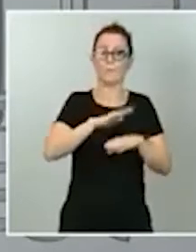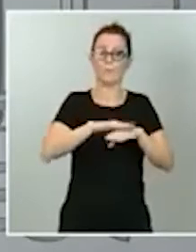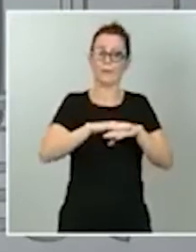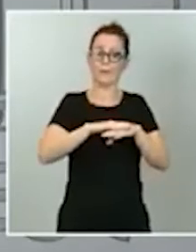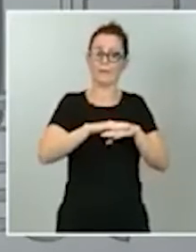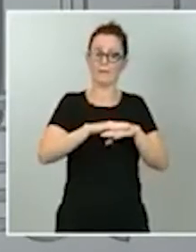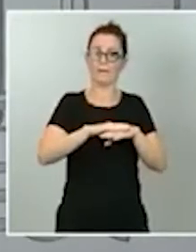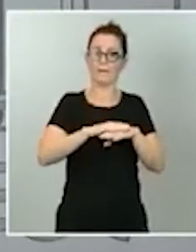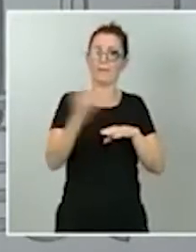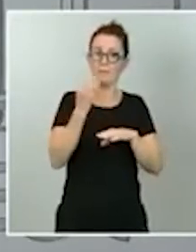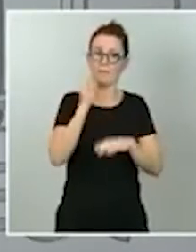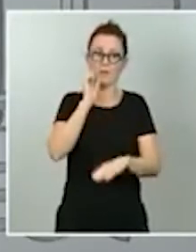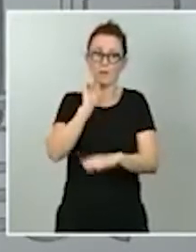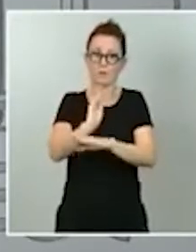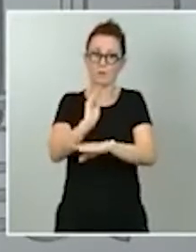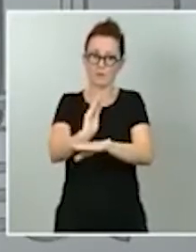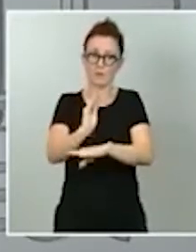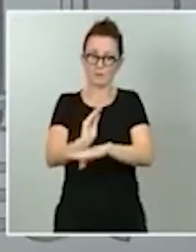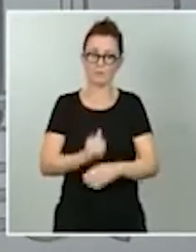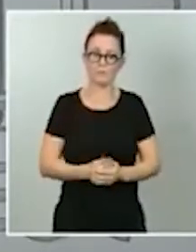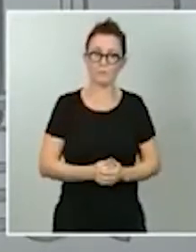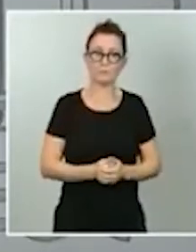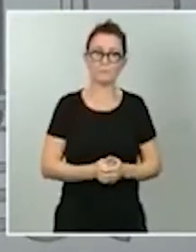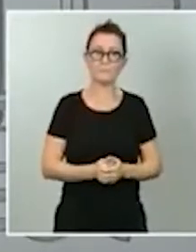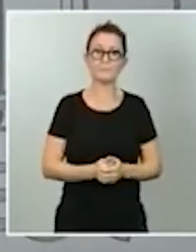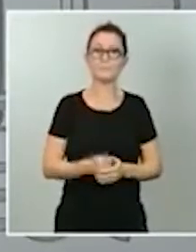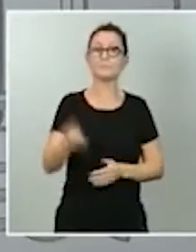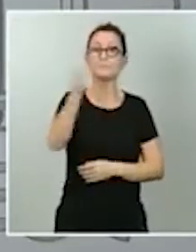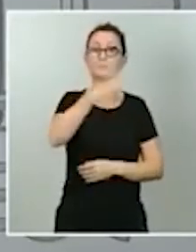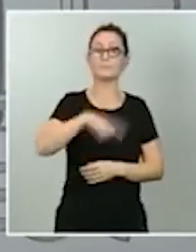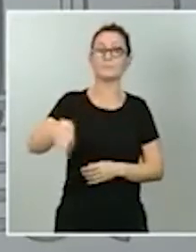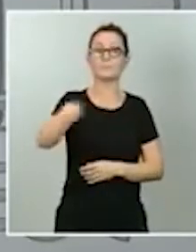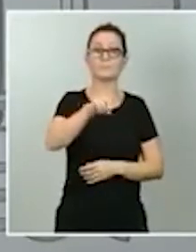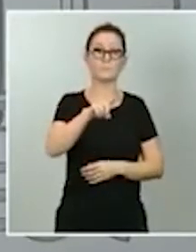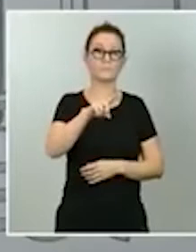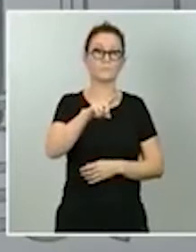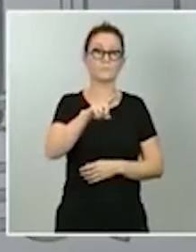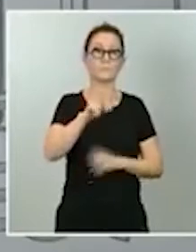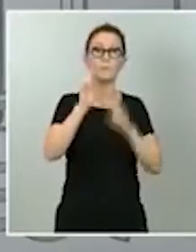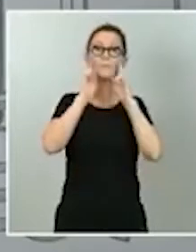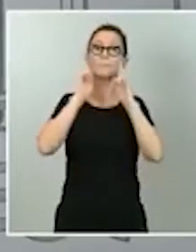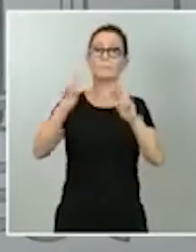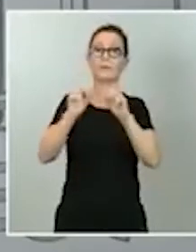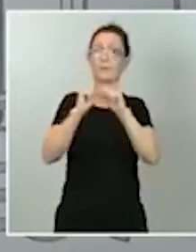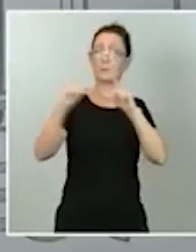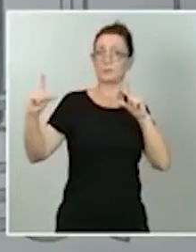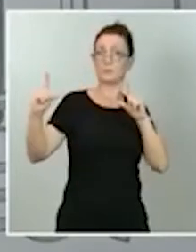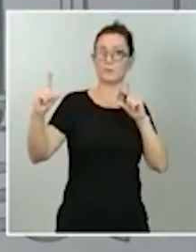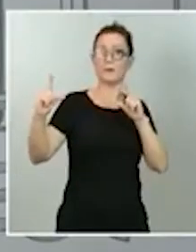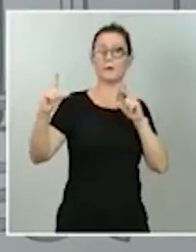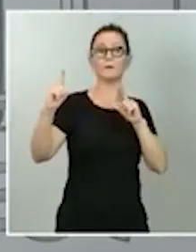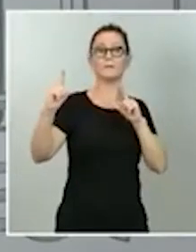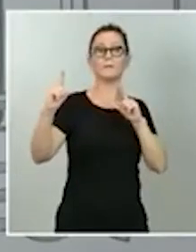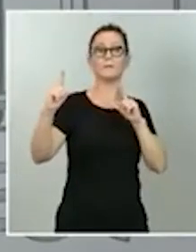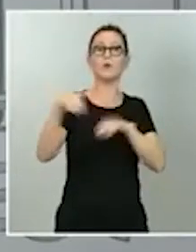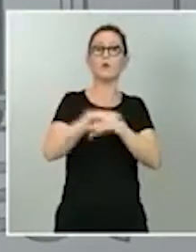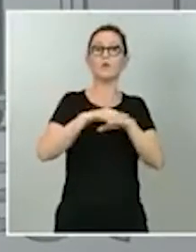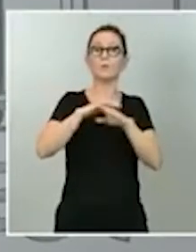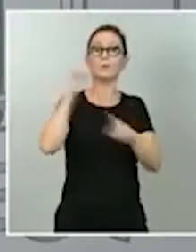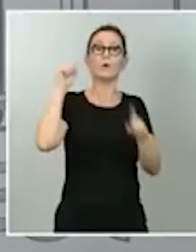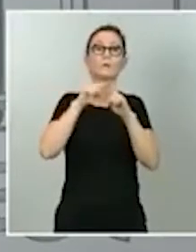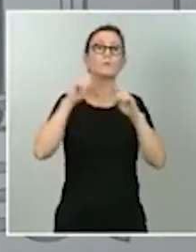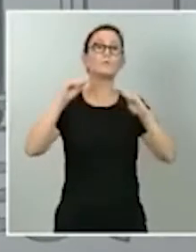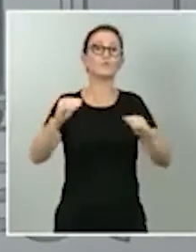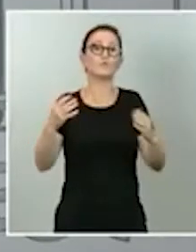en cualquier caso como ven ustedes en esta diapositiva la intención del gobierno es empezar ya desde el año